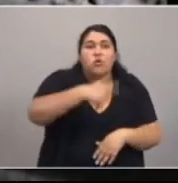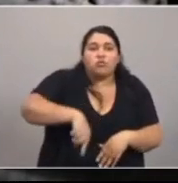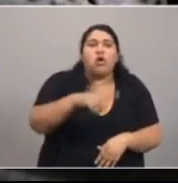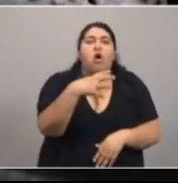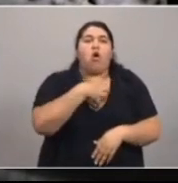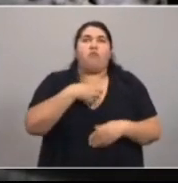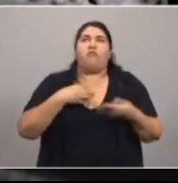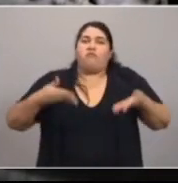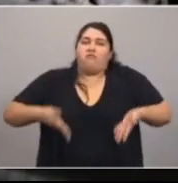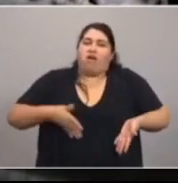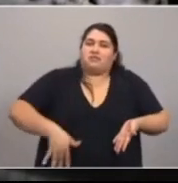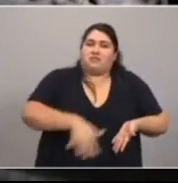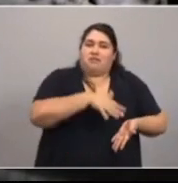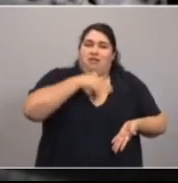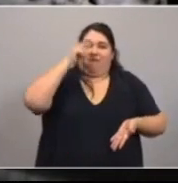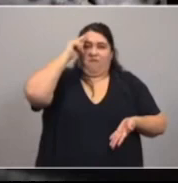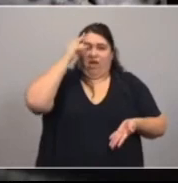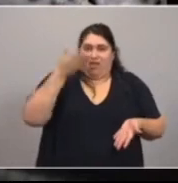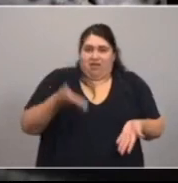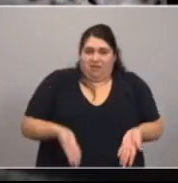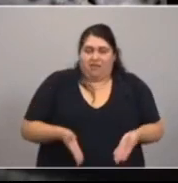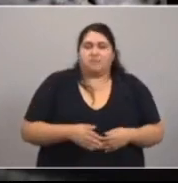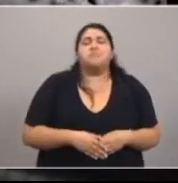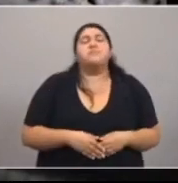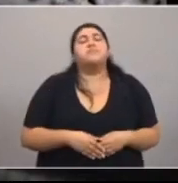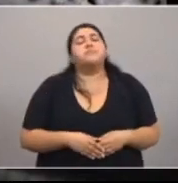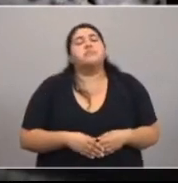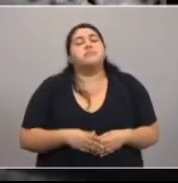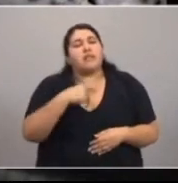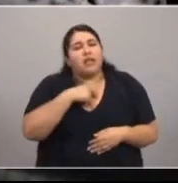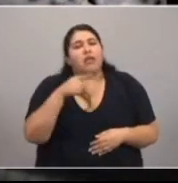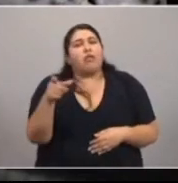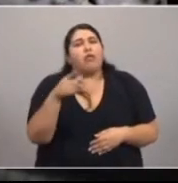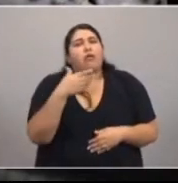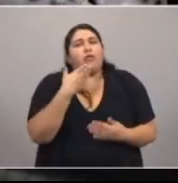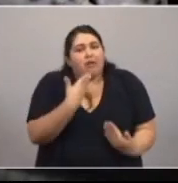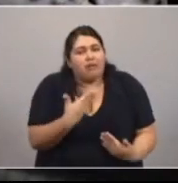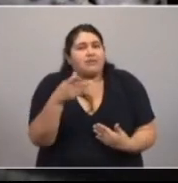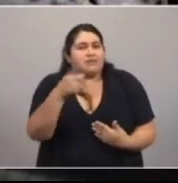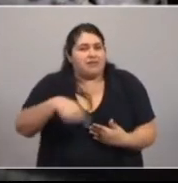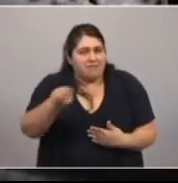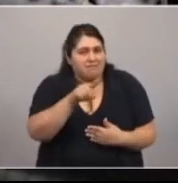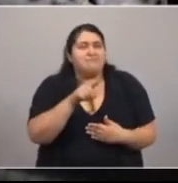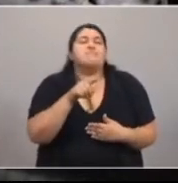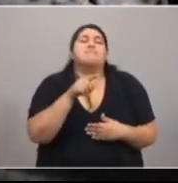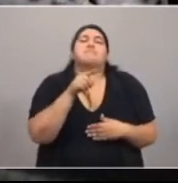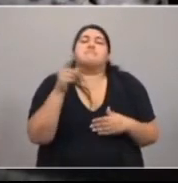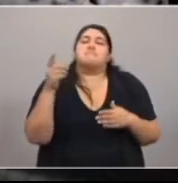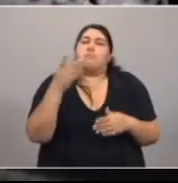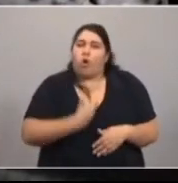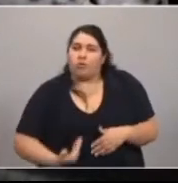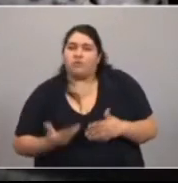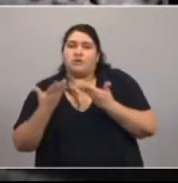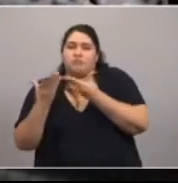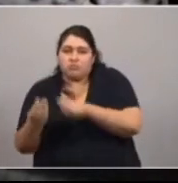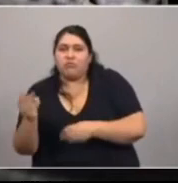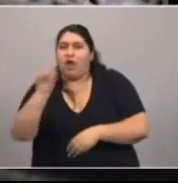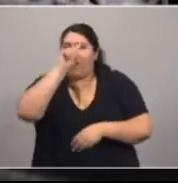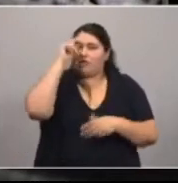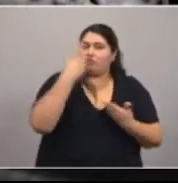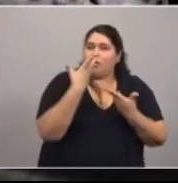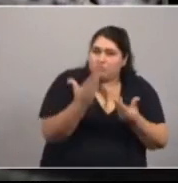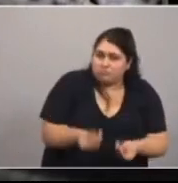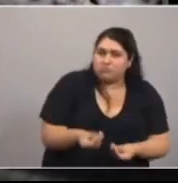por ver la beta, por saber que iban a estar acompañados por la provincia, por la nación, por el municipio. Ahora,